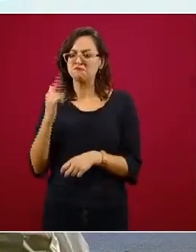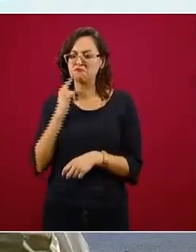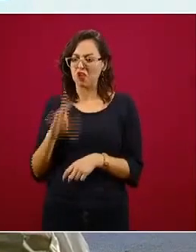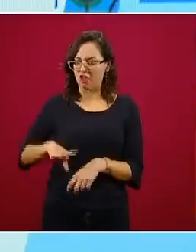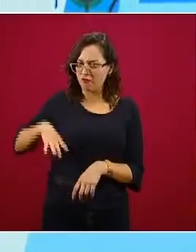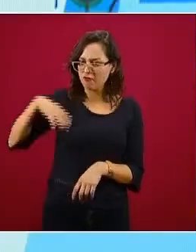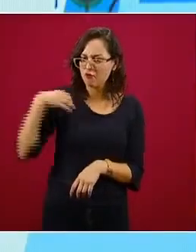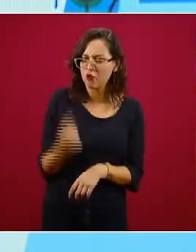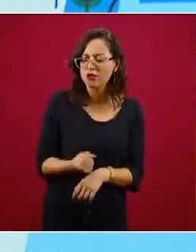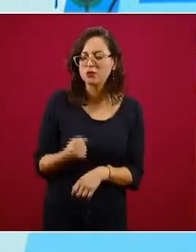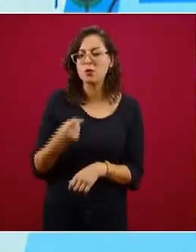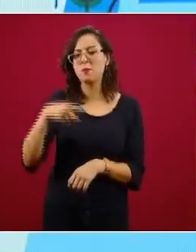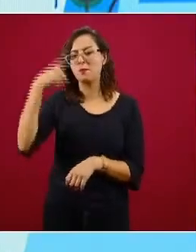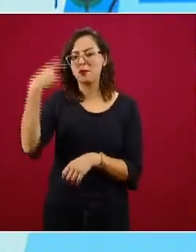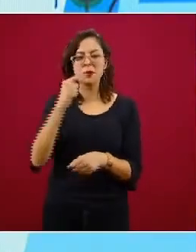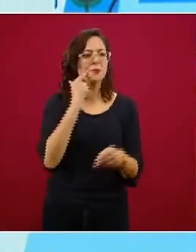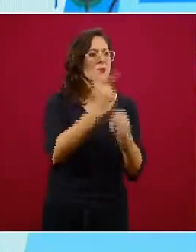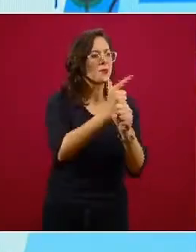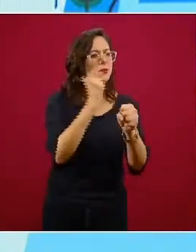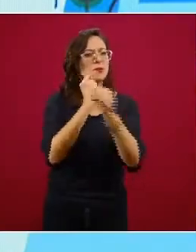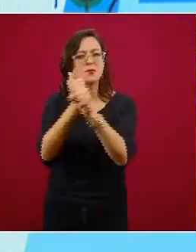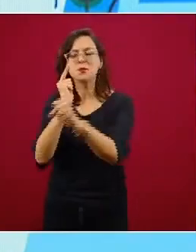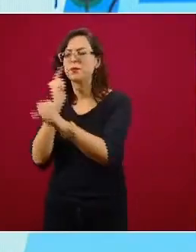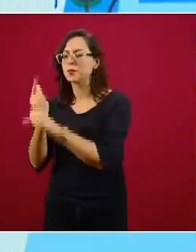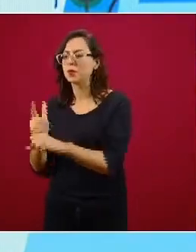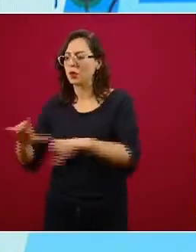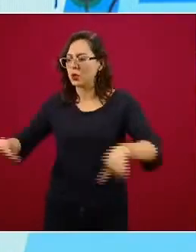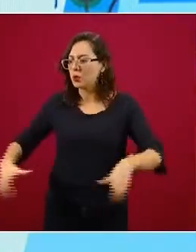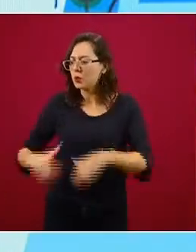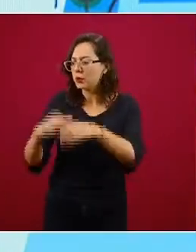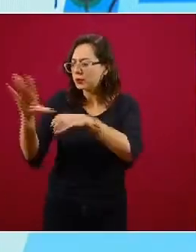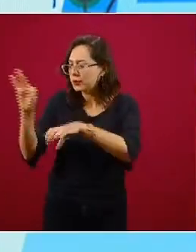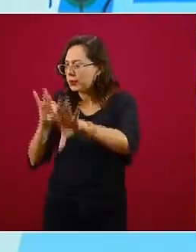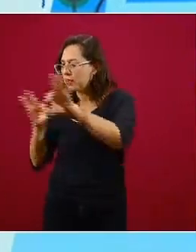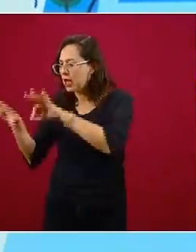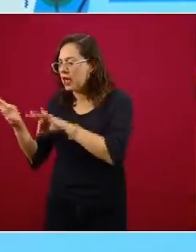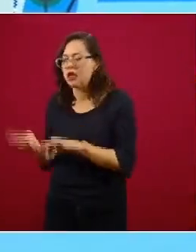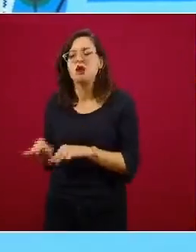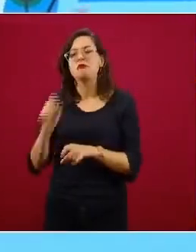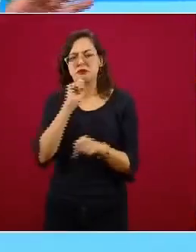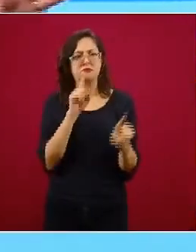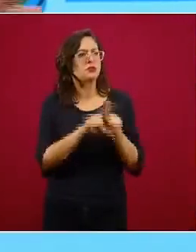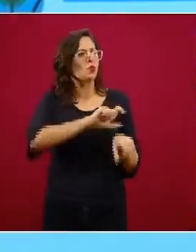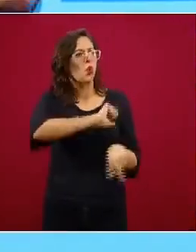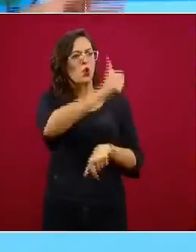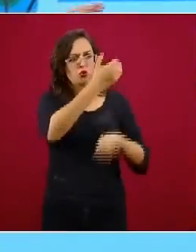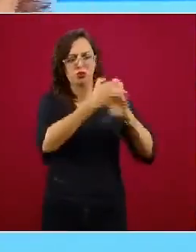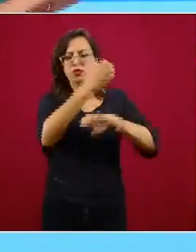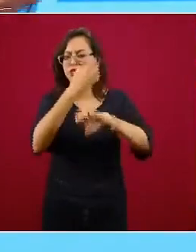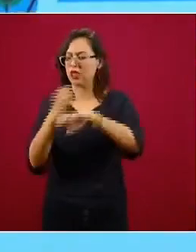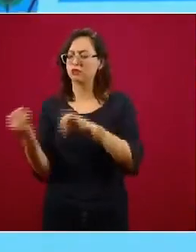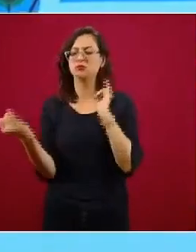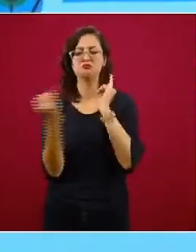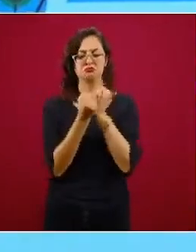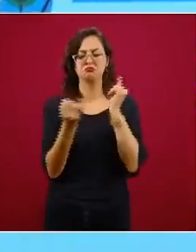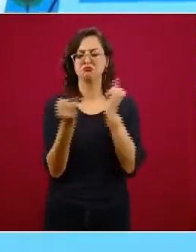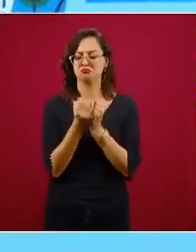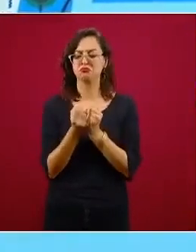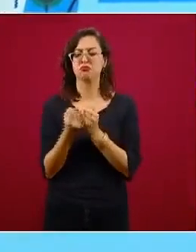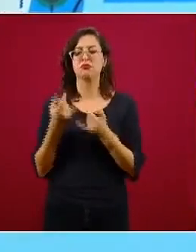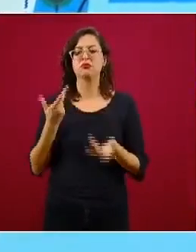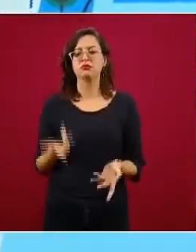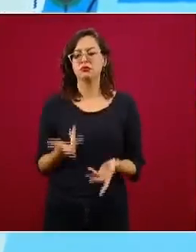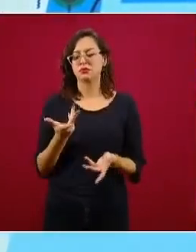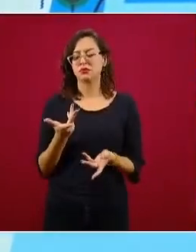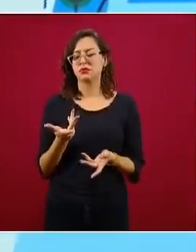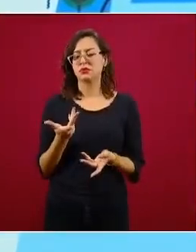reforzar la acción de detección y seguimiento en la comunidad, sino también muchas otras entidades que también durante la sesión